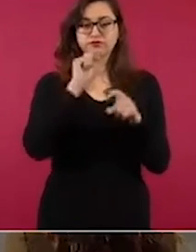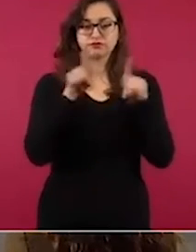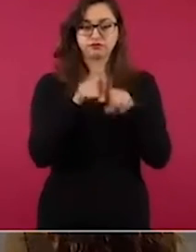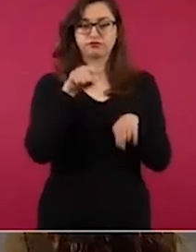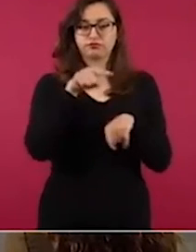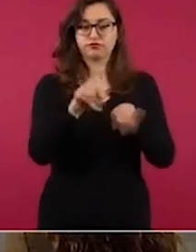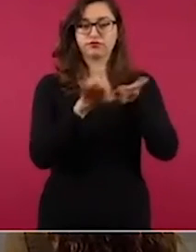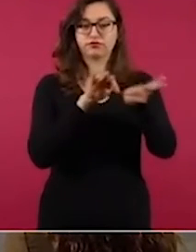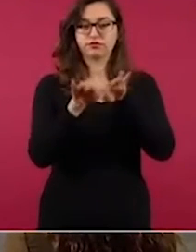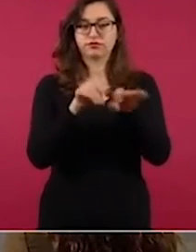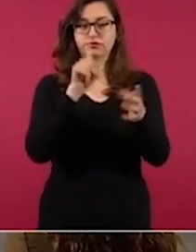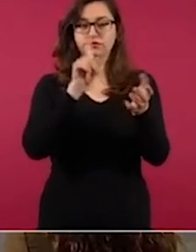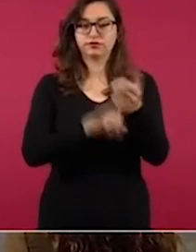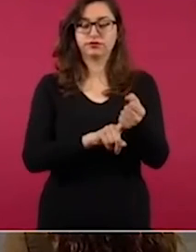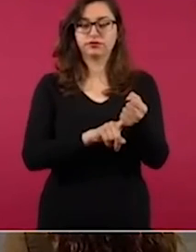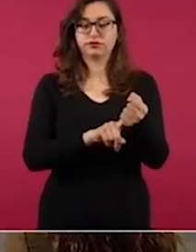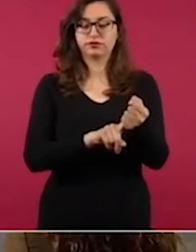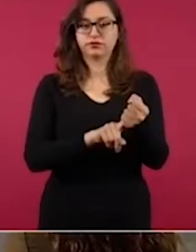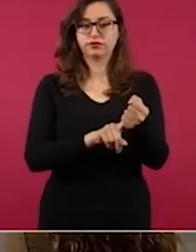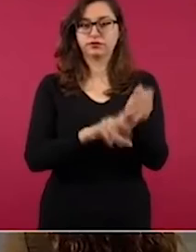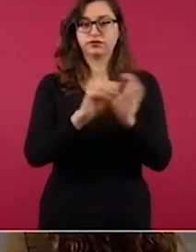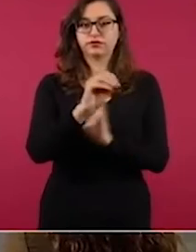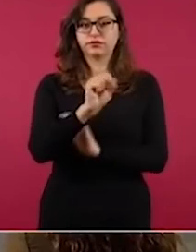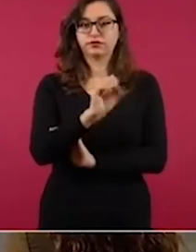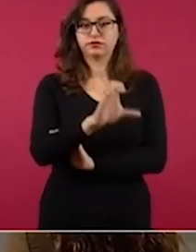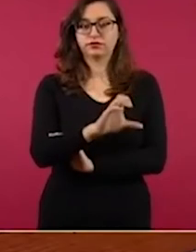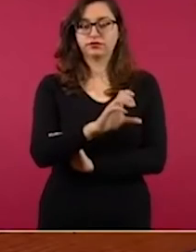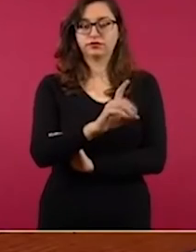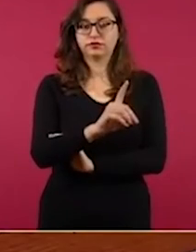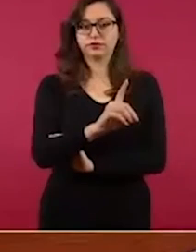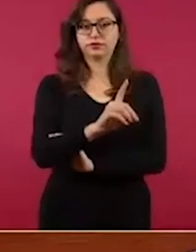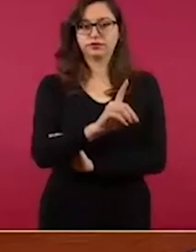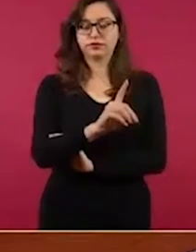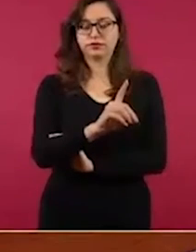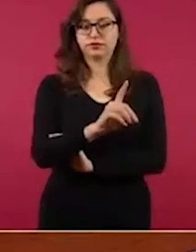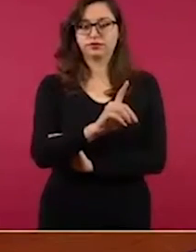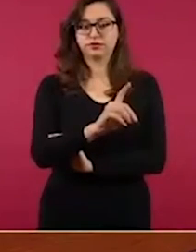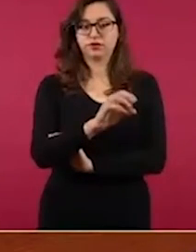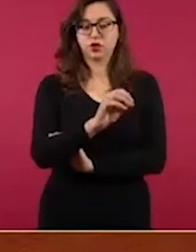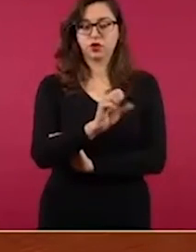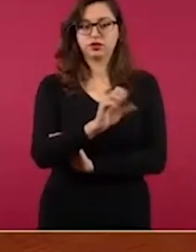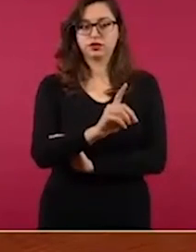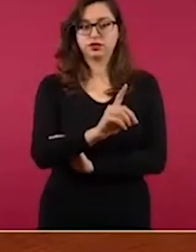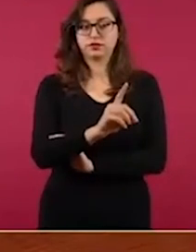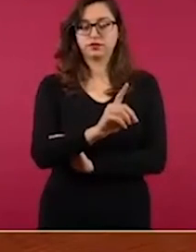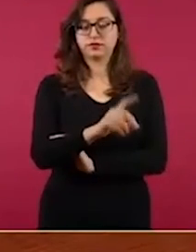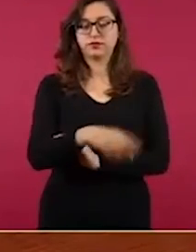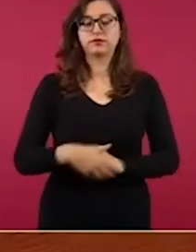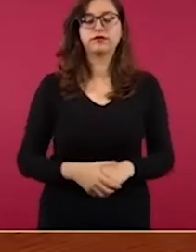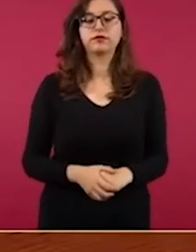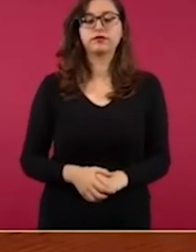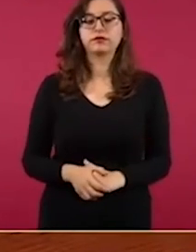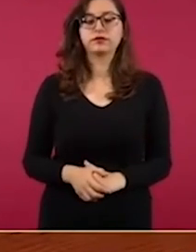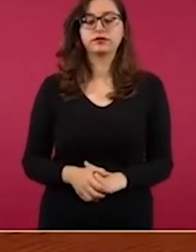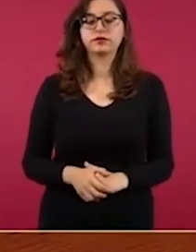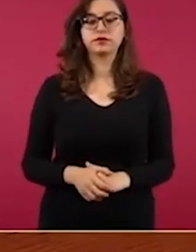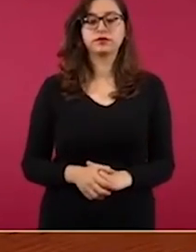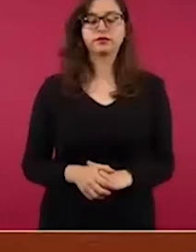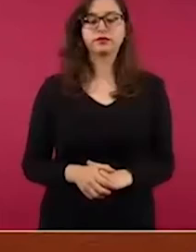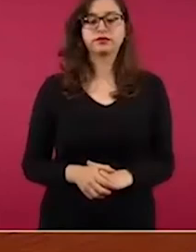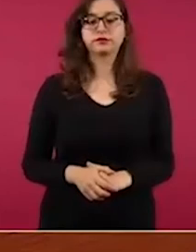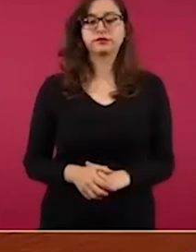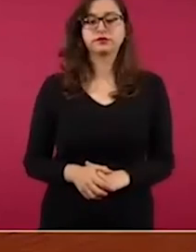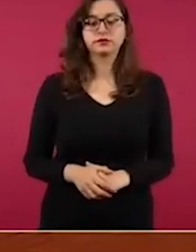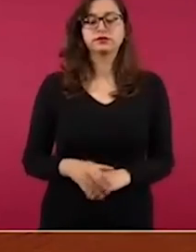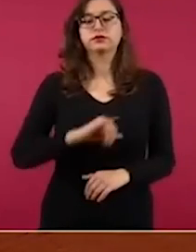De Desarrollo Económico, OCD, Juan